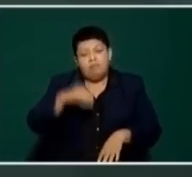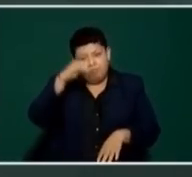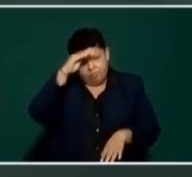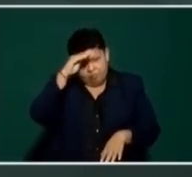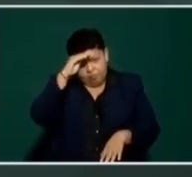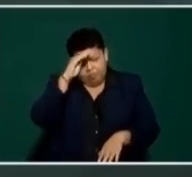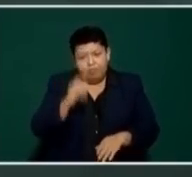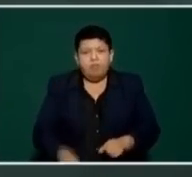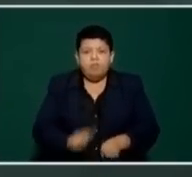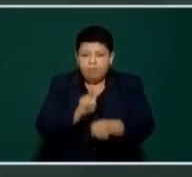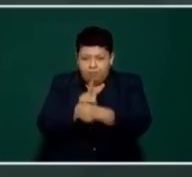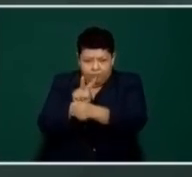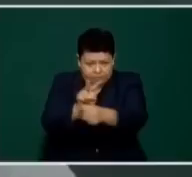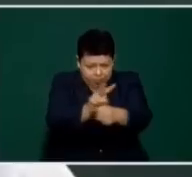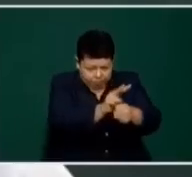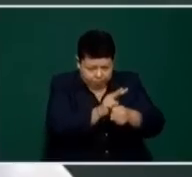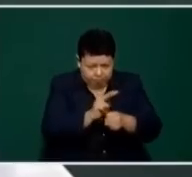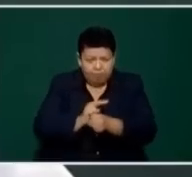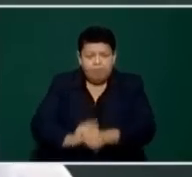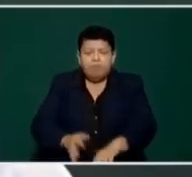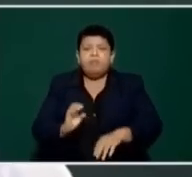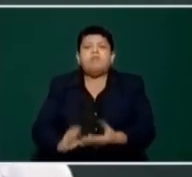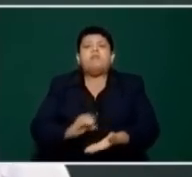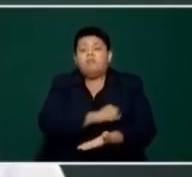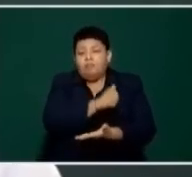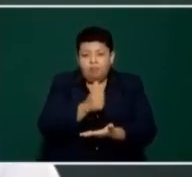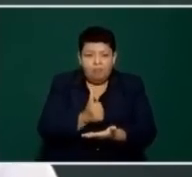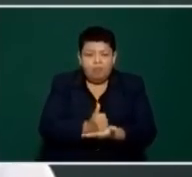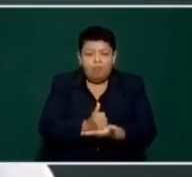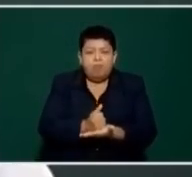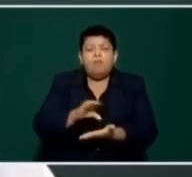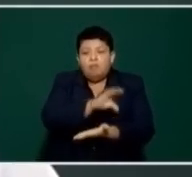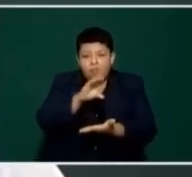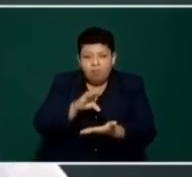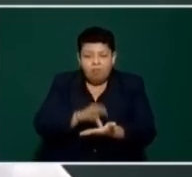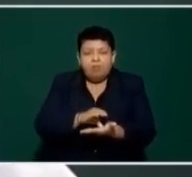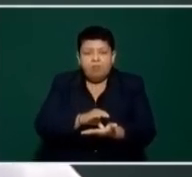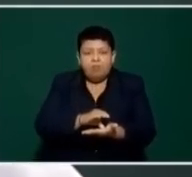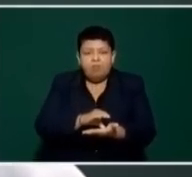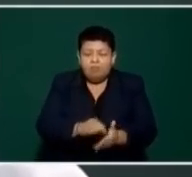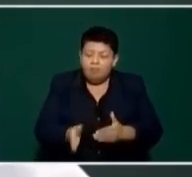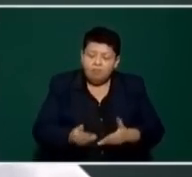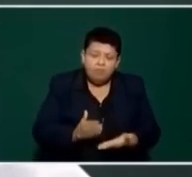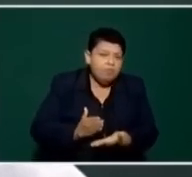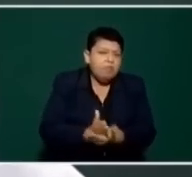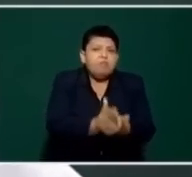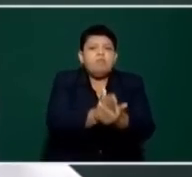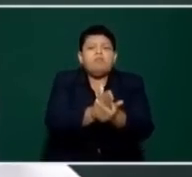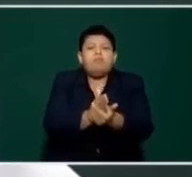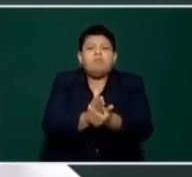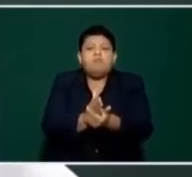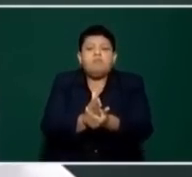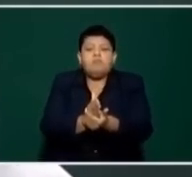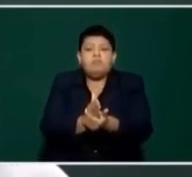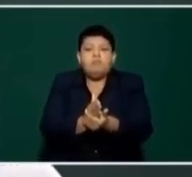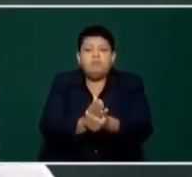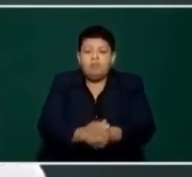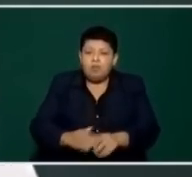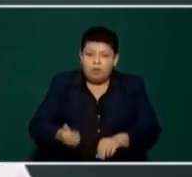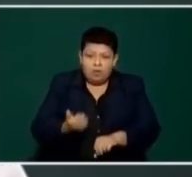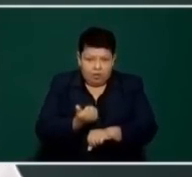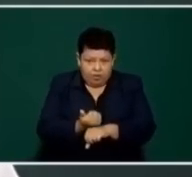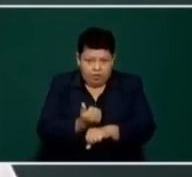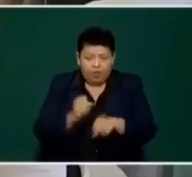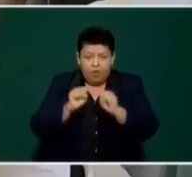para la vigilancia de nuestras ciudades y llegar, por supuesto, hasta la parte de la readaptación